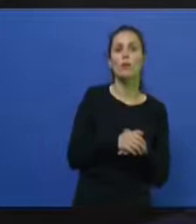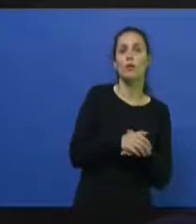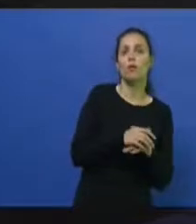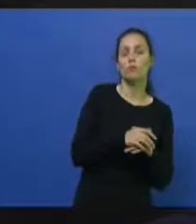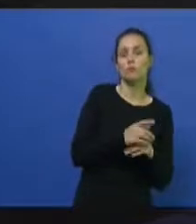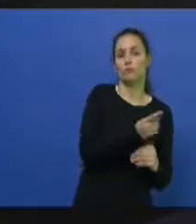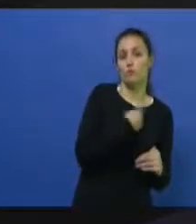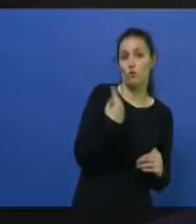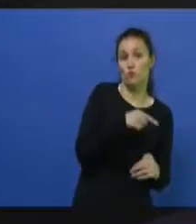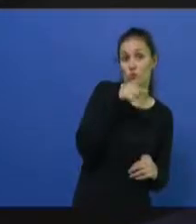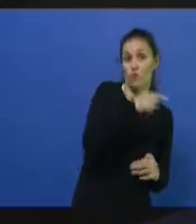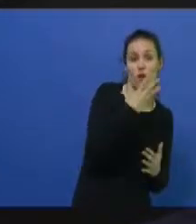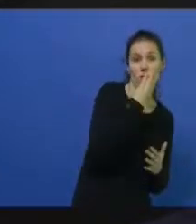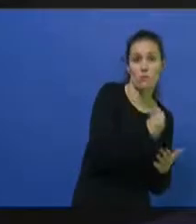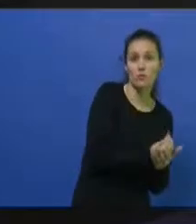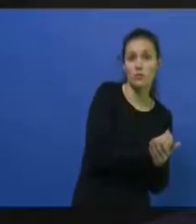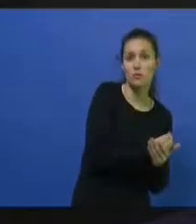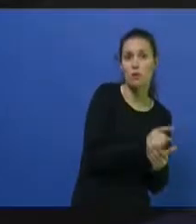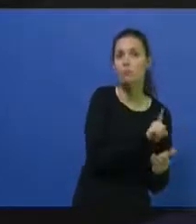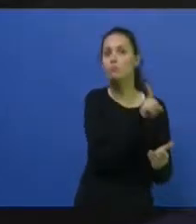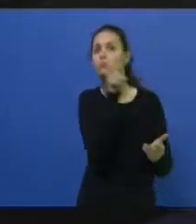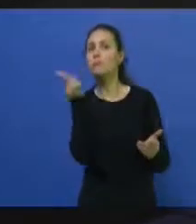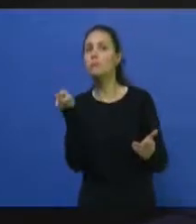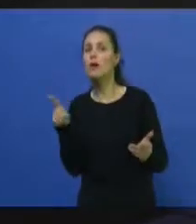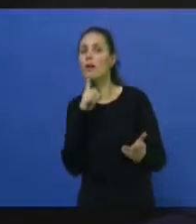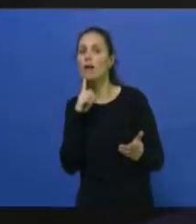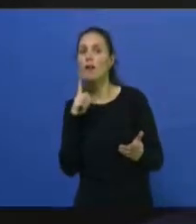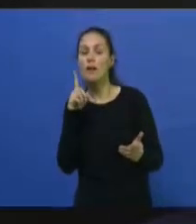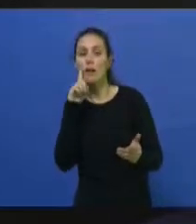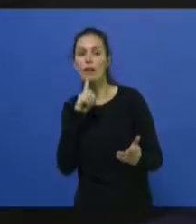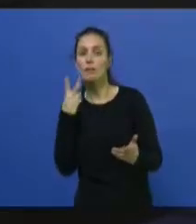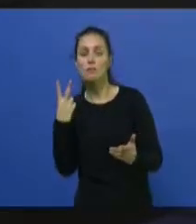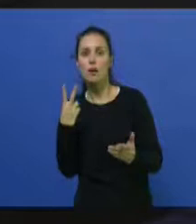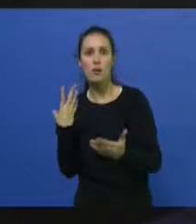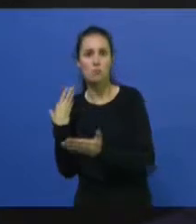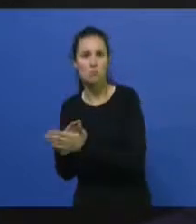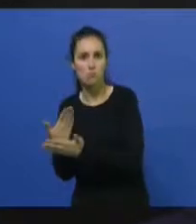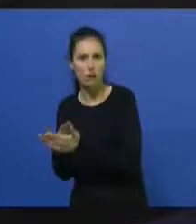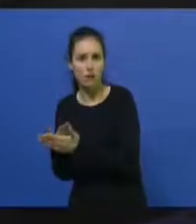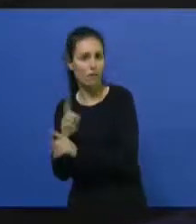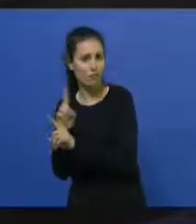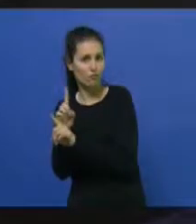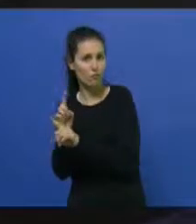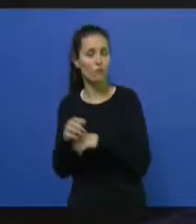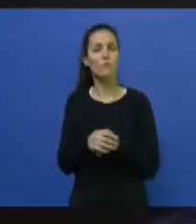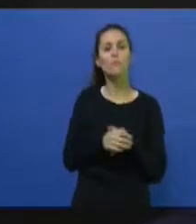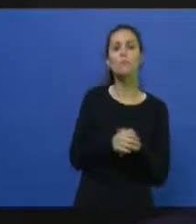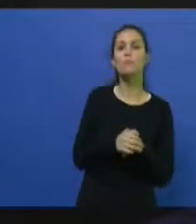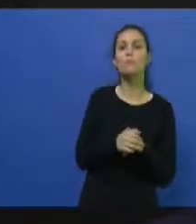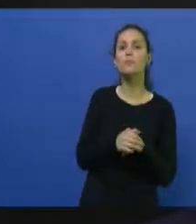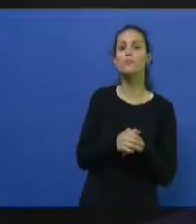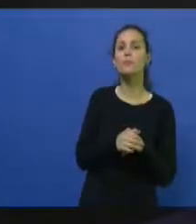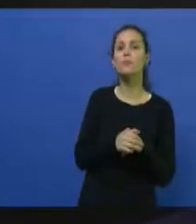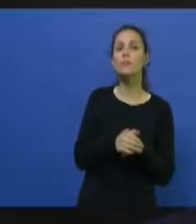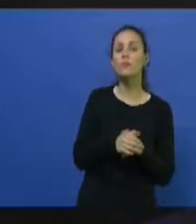Villanueva. Venimos acá y si nos paran, no nos pueden pedir ITV. Es verdad. A ustedes no les pueden pedir. ¿Pueden pedir ITV en el coche? ¿Eh? No, y el coche